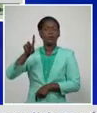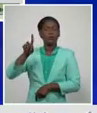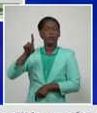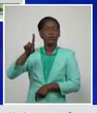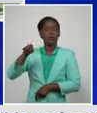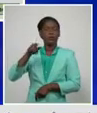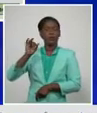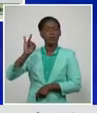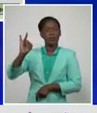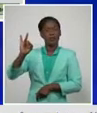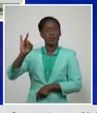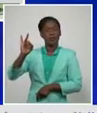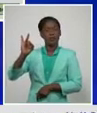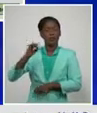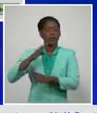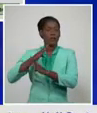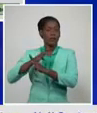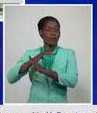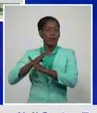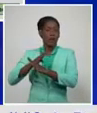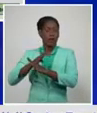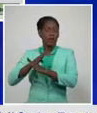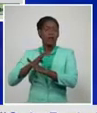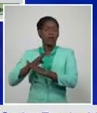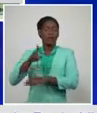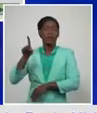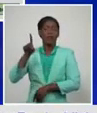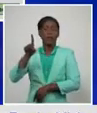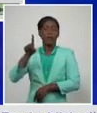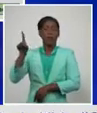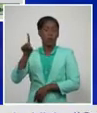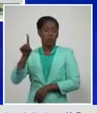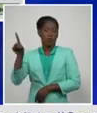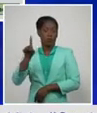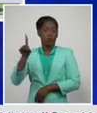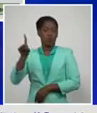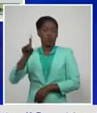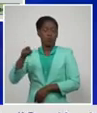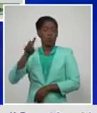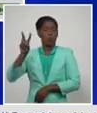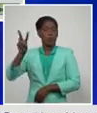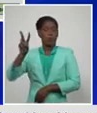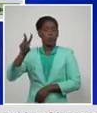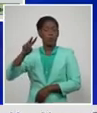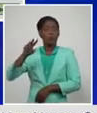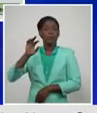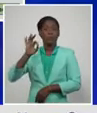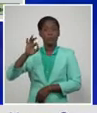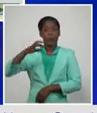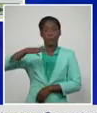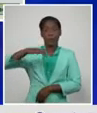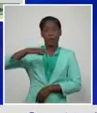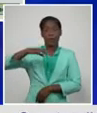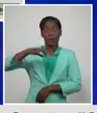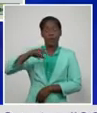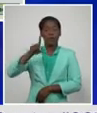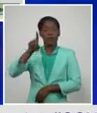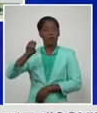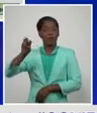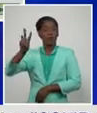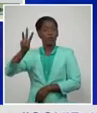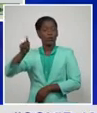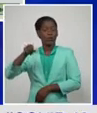141,7, Santiago de Cuba con 111,2, Pinar con 103,3,